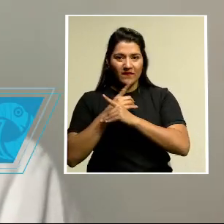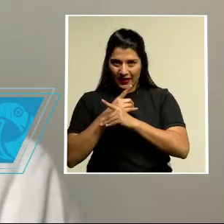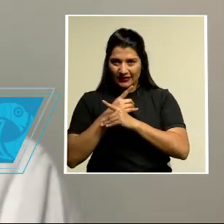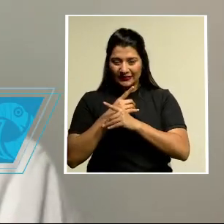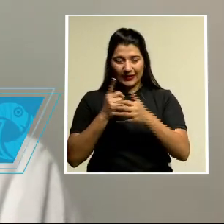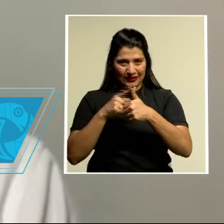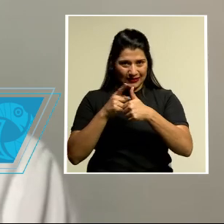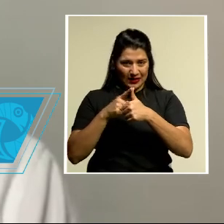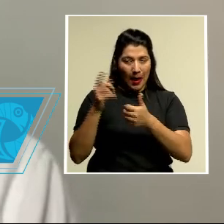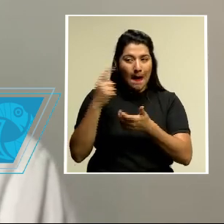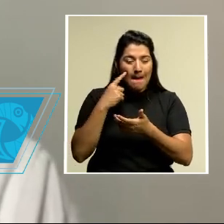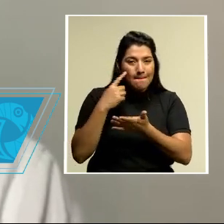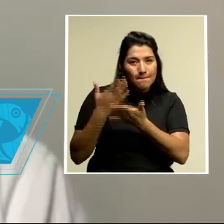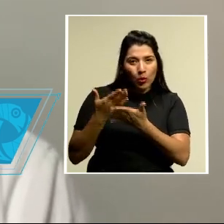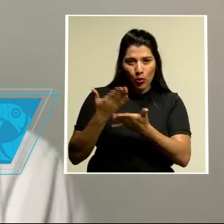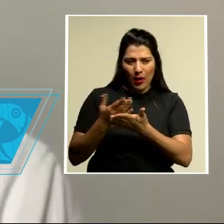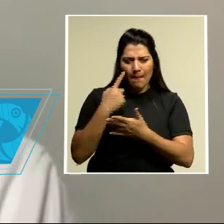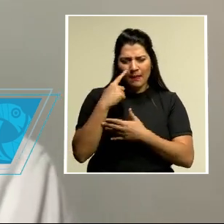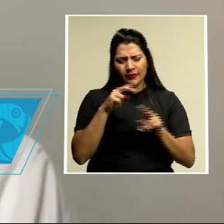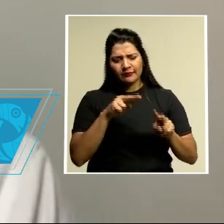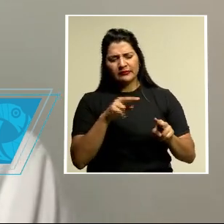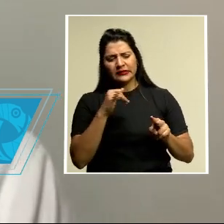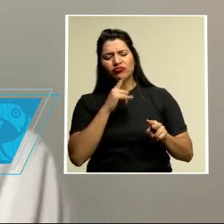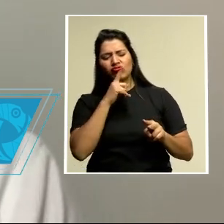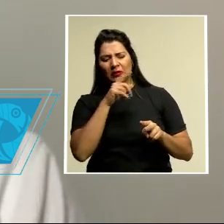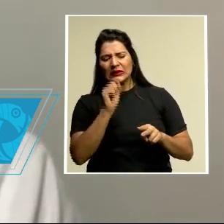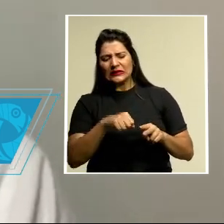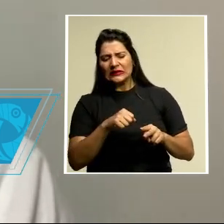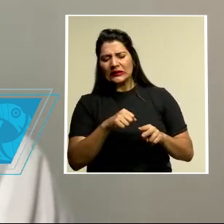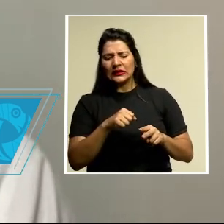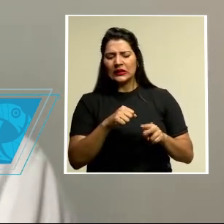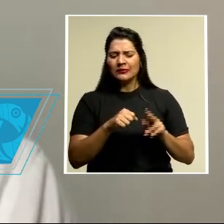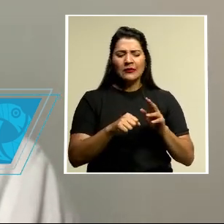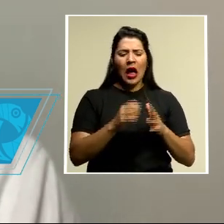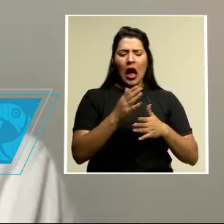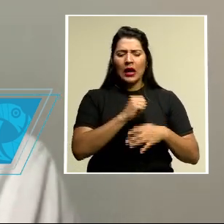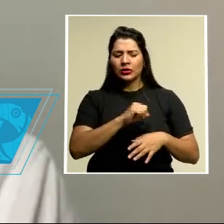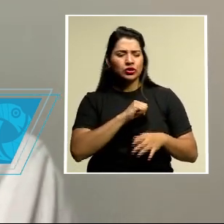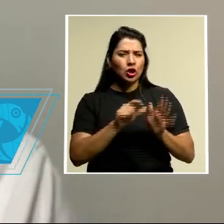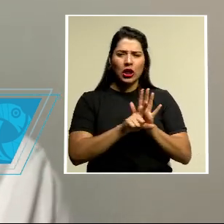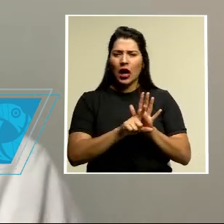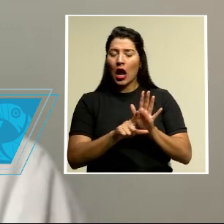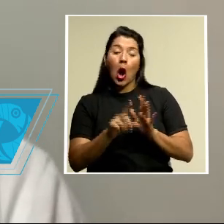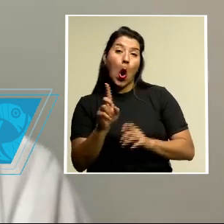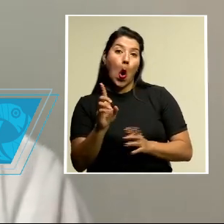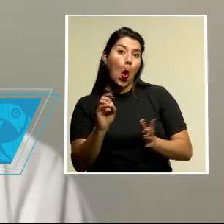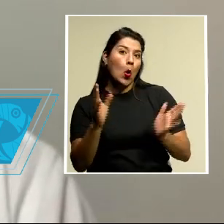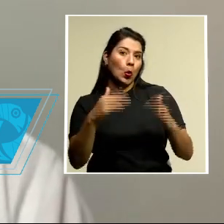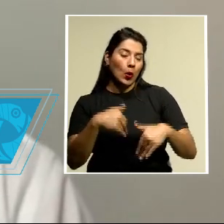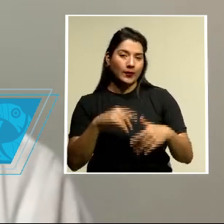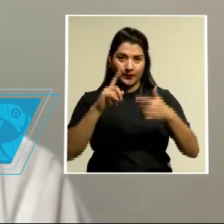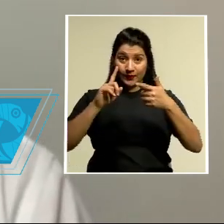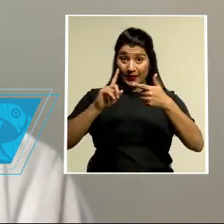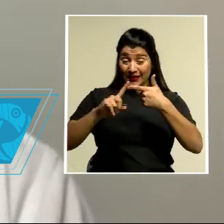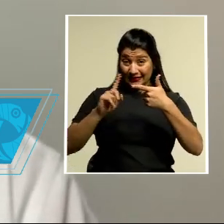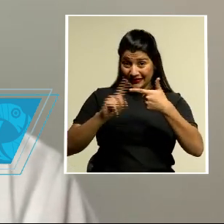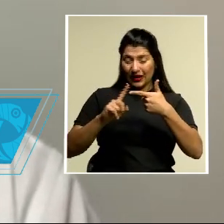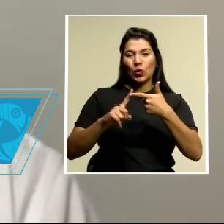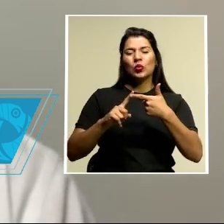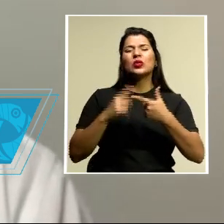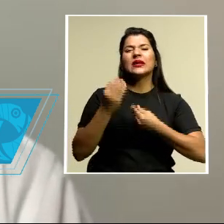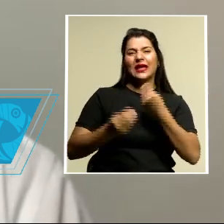etapa procesal donde se realiza la investigación debería reformarse porque no tiene